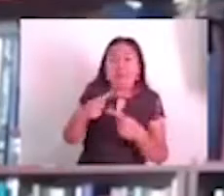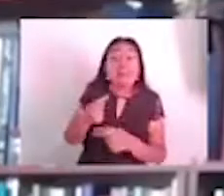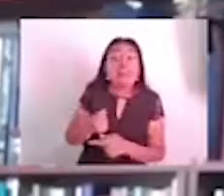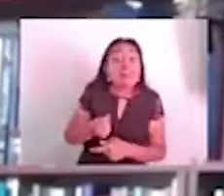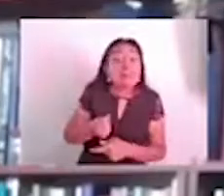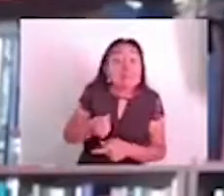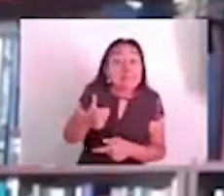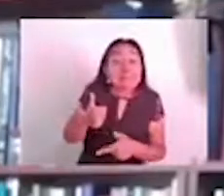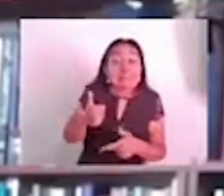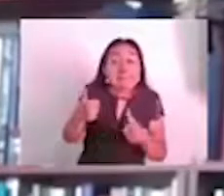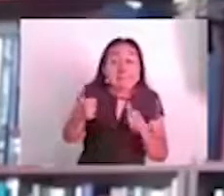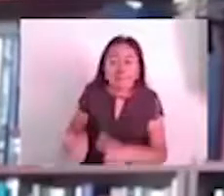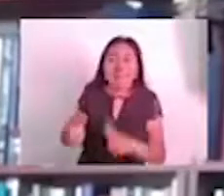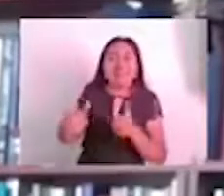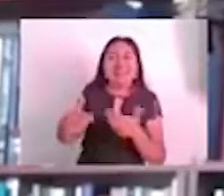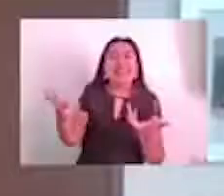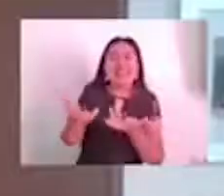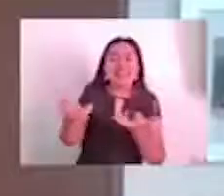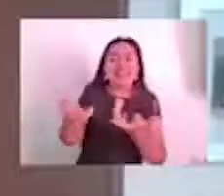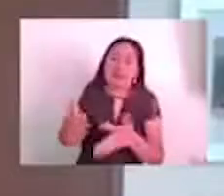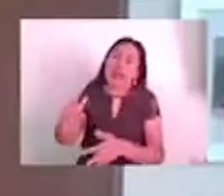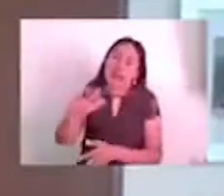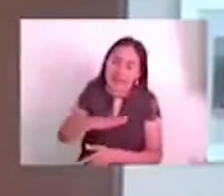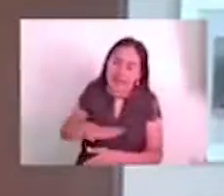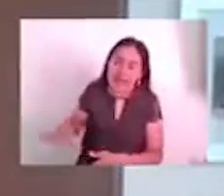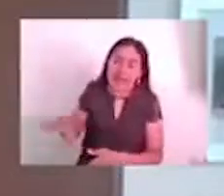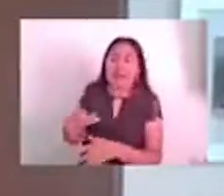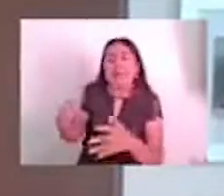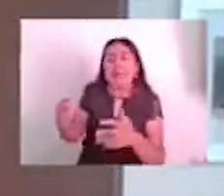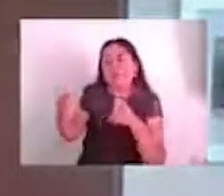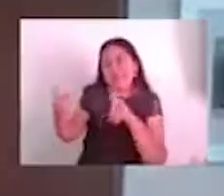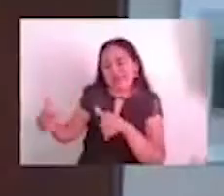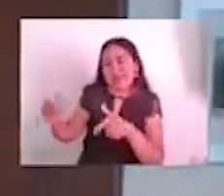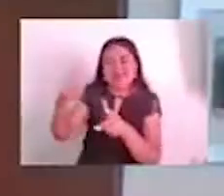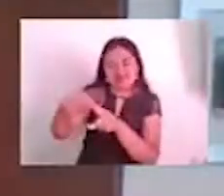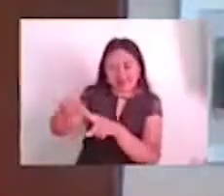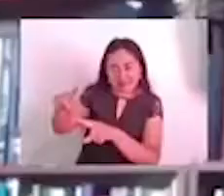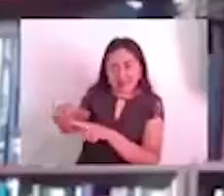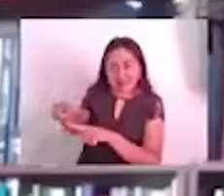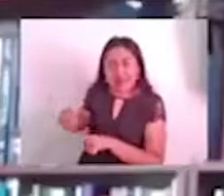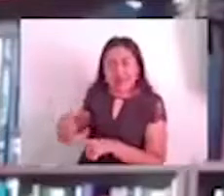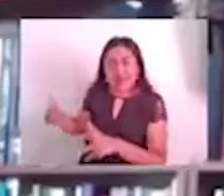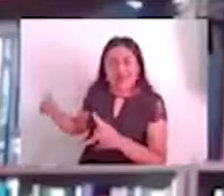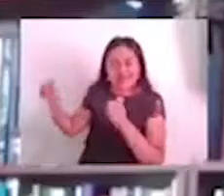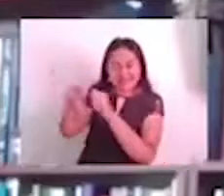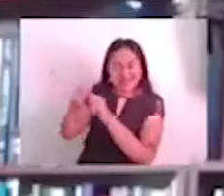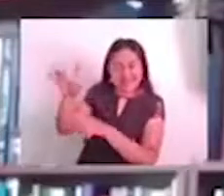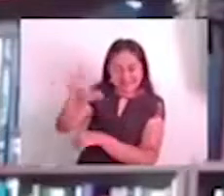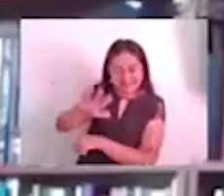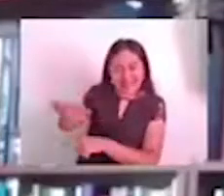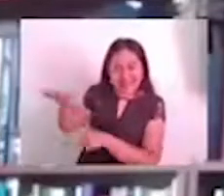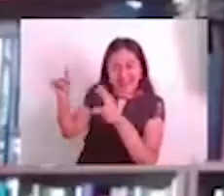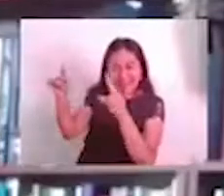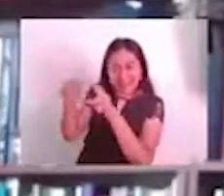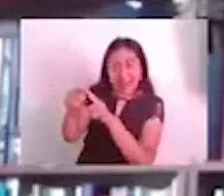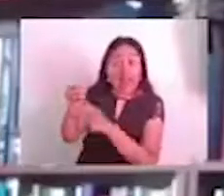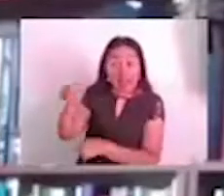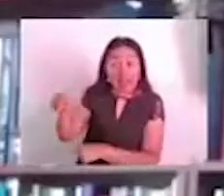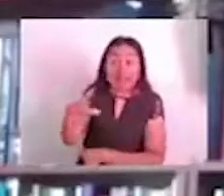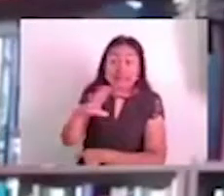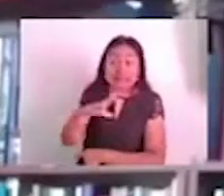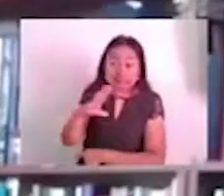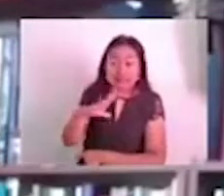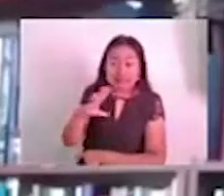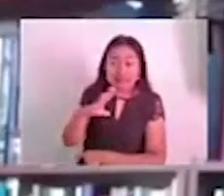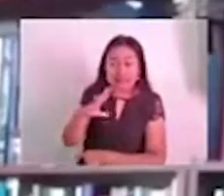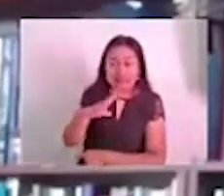una gran ceremonia del bautizo. Cuando uno va a Tlaxcala y entra al antiguo convento franciscano, que es hoy la catedral, allí está la